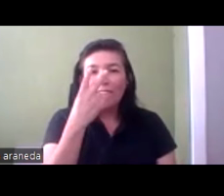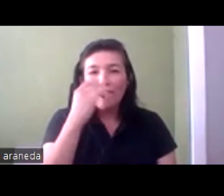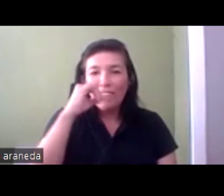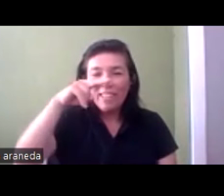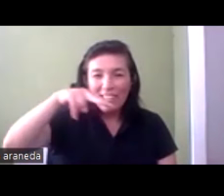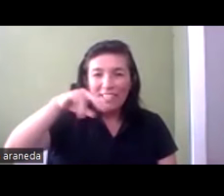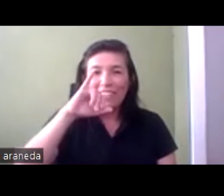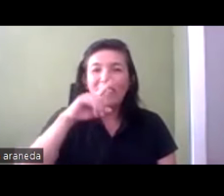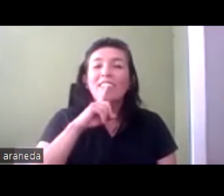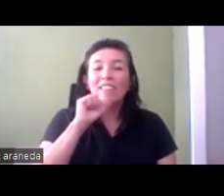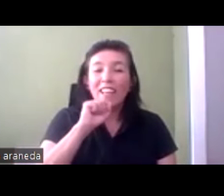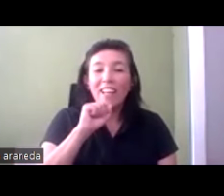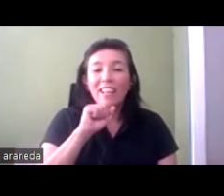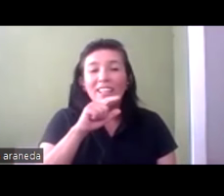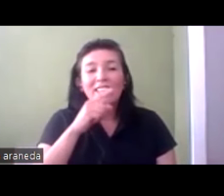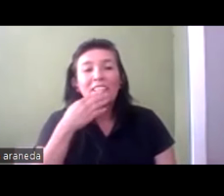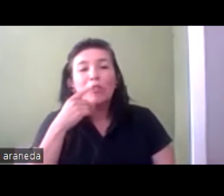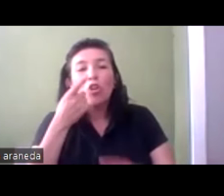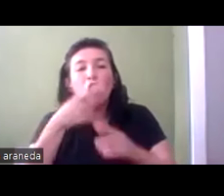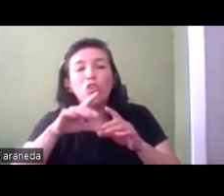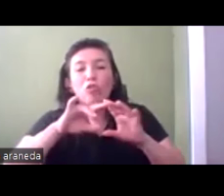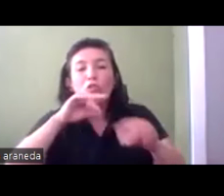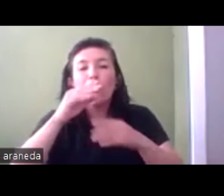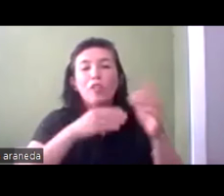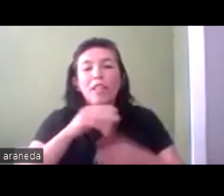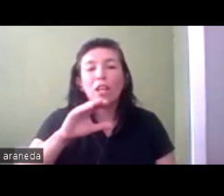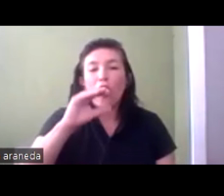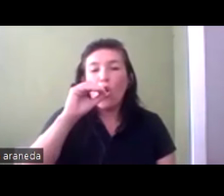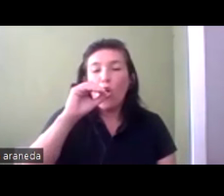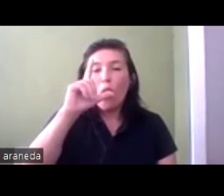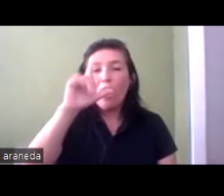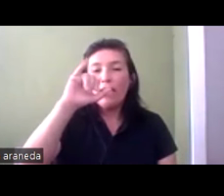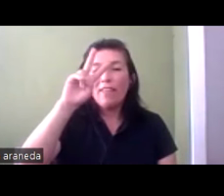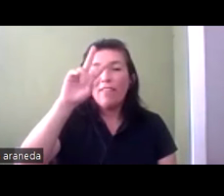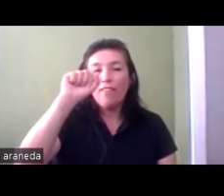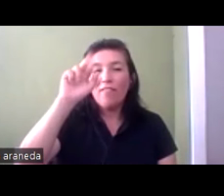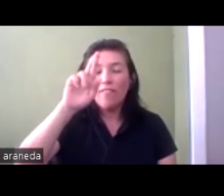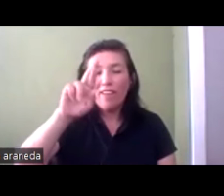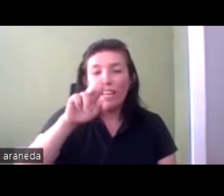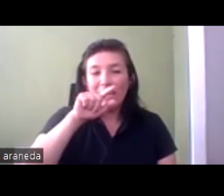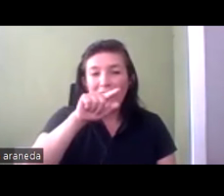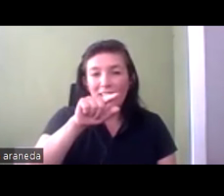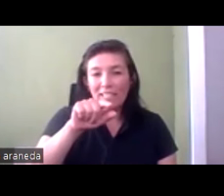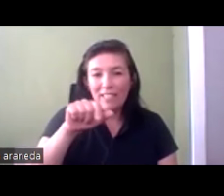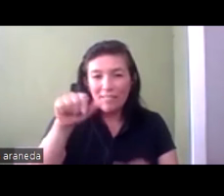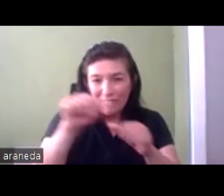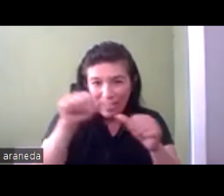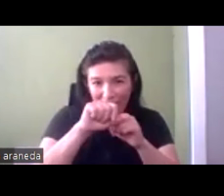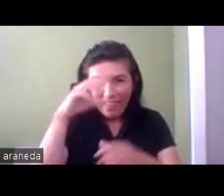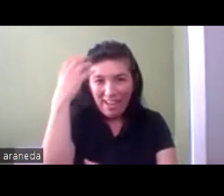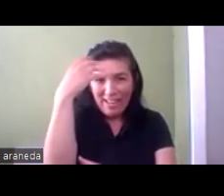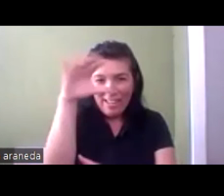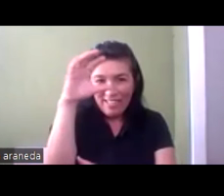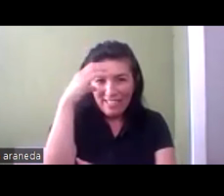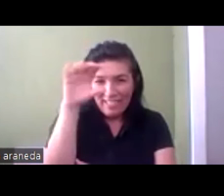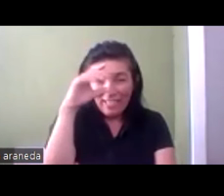vamos a ver más adelante también, que proviene del sitio del Olivar, este gran asentamiento de carácter habitacional y funerario, eh, que ha